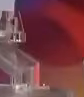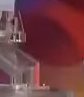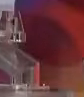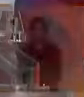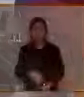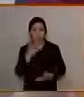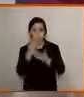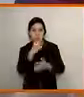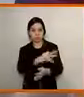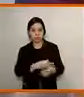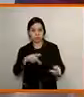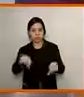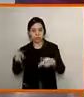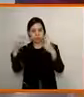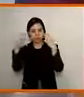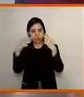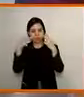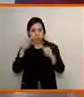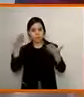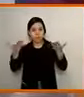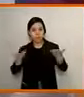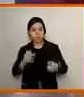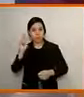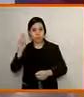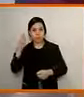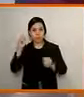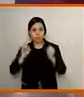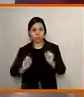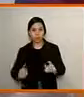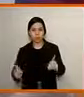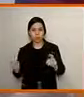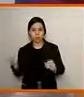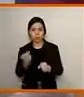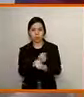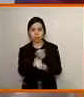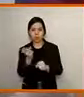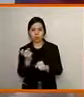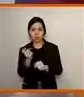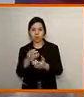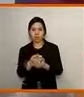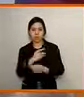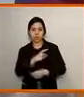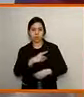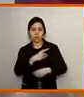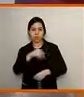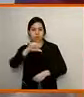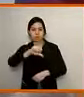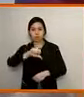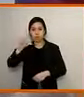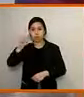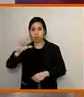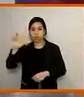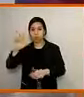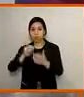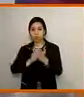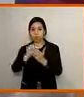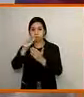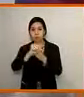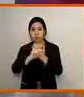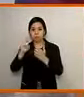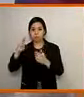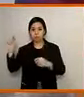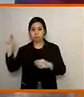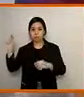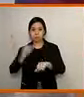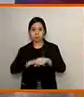Muy buenas tardes, televidentes. Bienvenidos a esta segunda oportunidad para ganar y divertirse hoy lunes 3 de agosto del año 2020 cuando son las